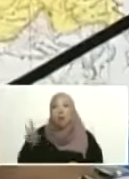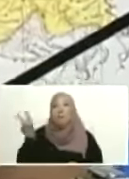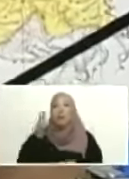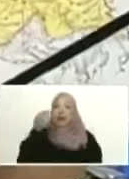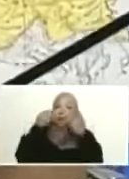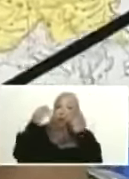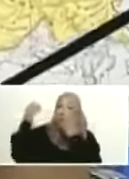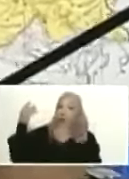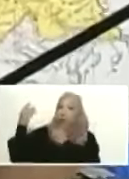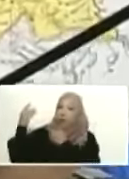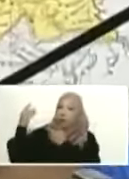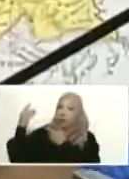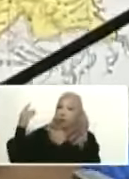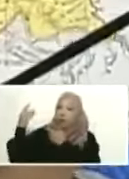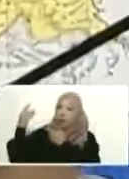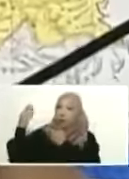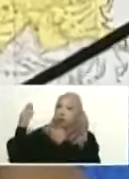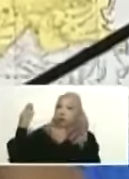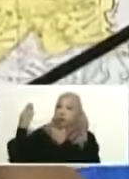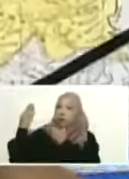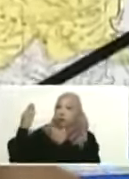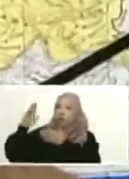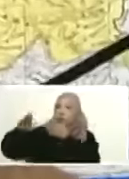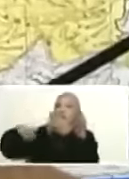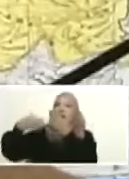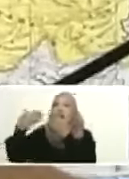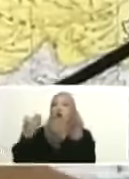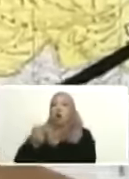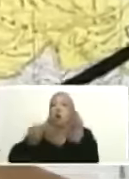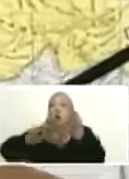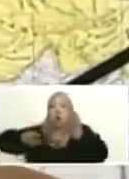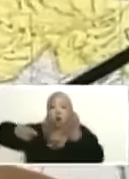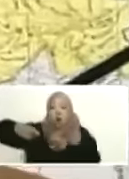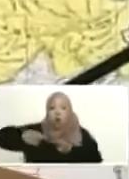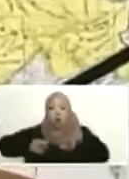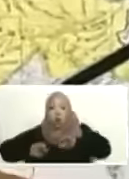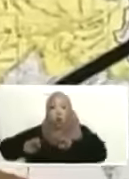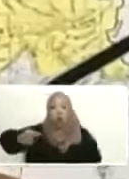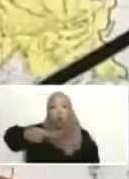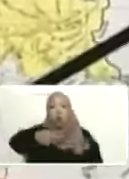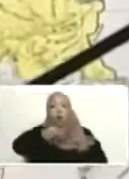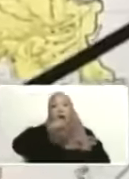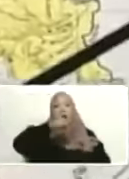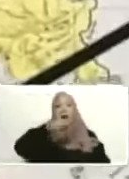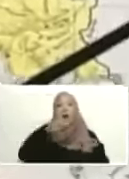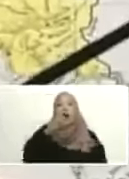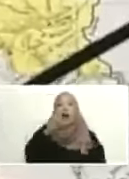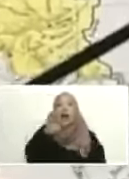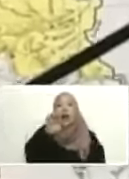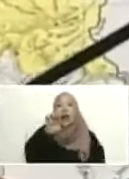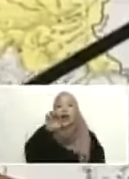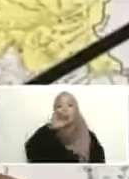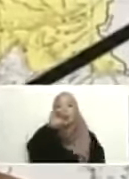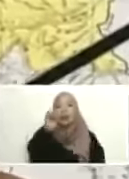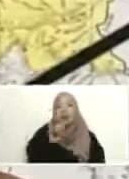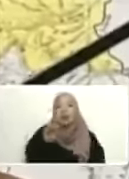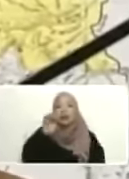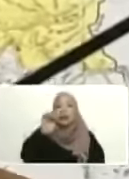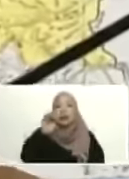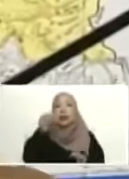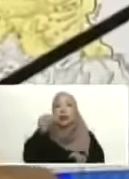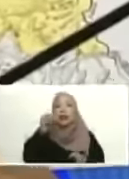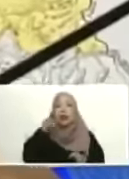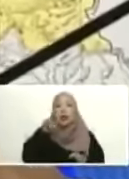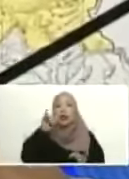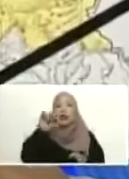como es, llegaba hasta el río Esequibo. Fíjense ustedes en esto, el río Esequibo